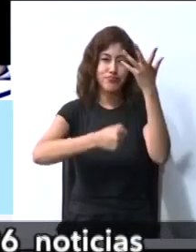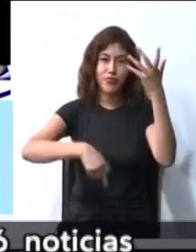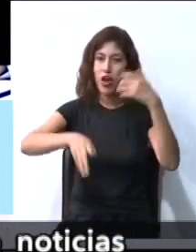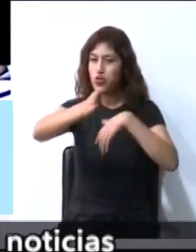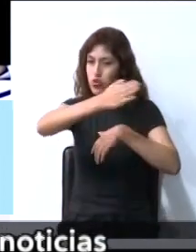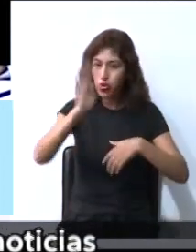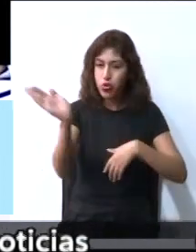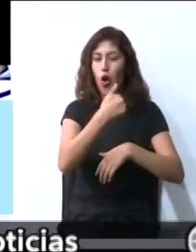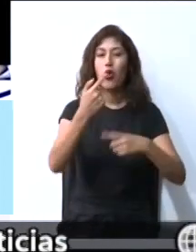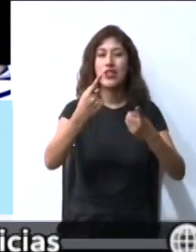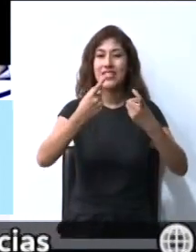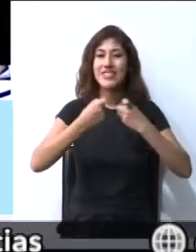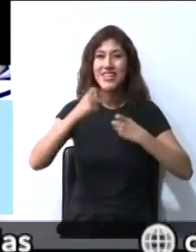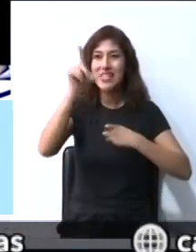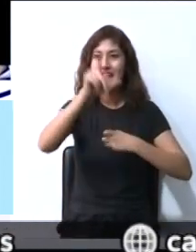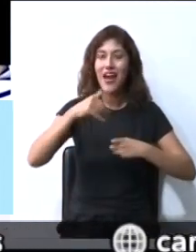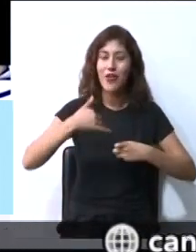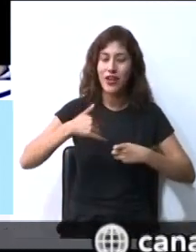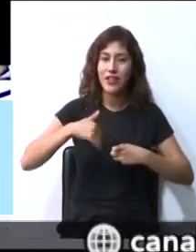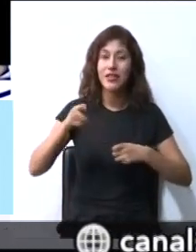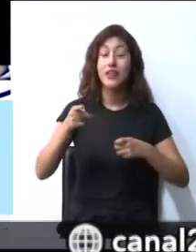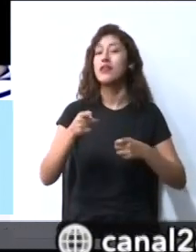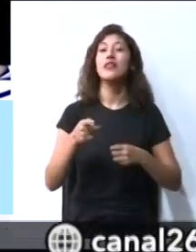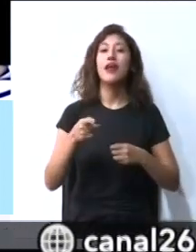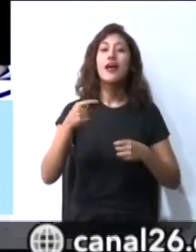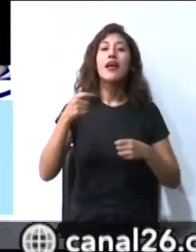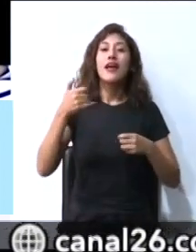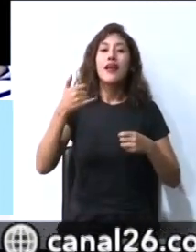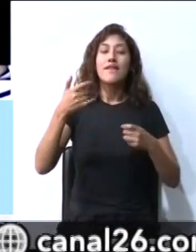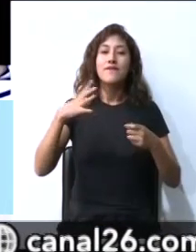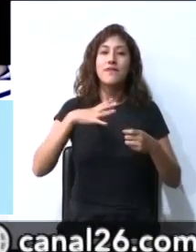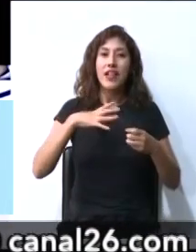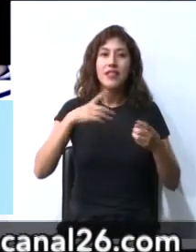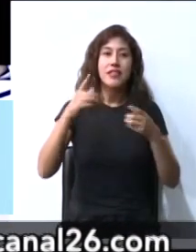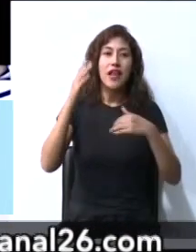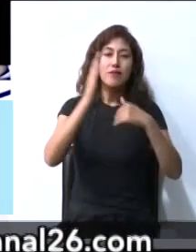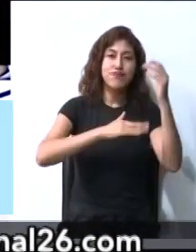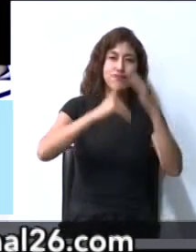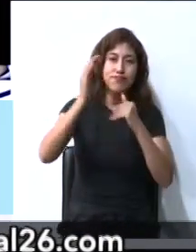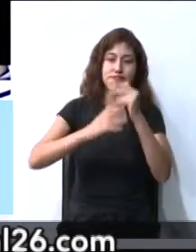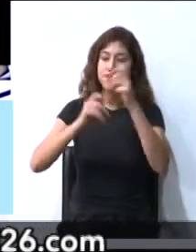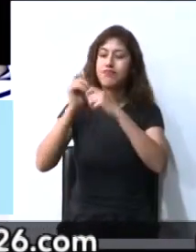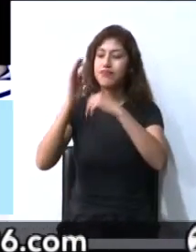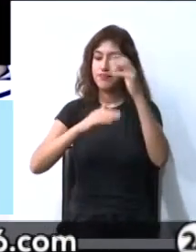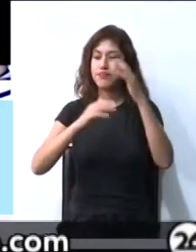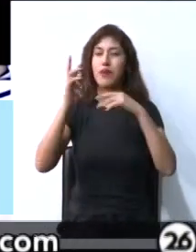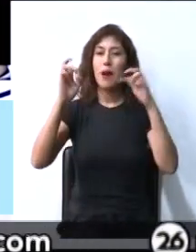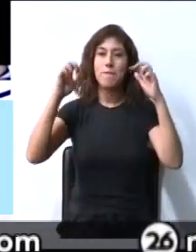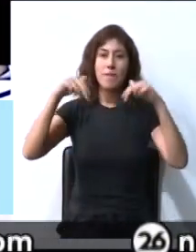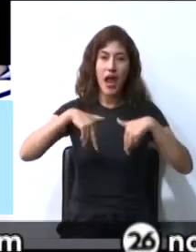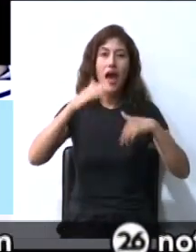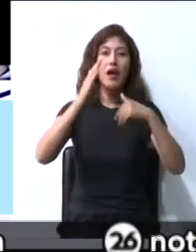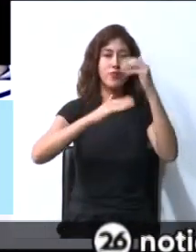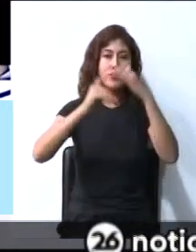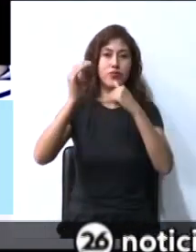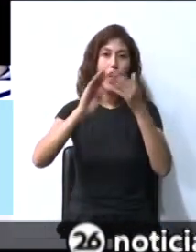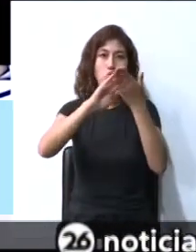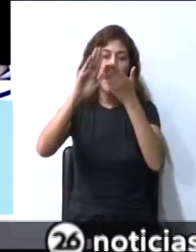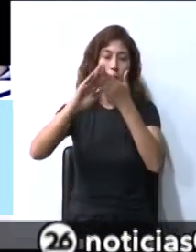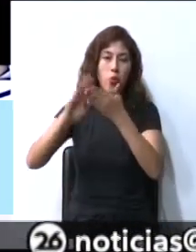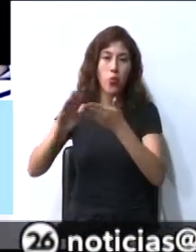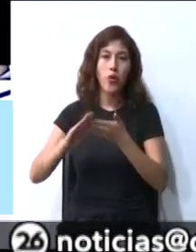desarrolle. Argentina necesita un plan de infraestructura ambicioso y federal que le devuelva a cada argentino la calidad de vida que busca y que